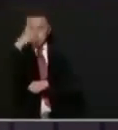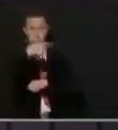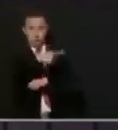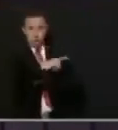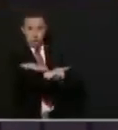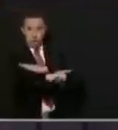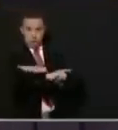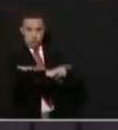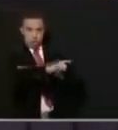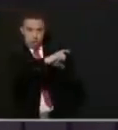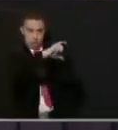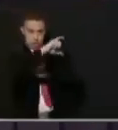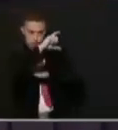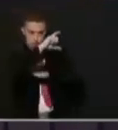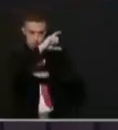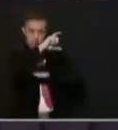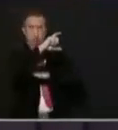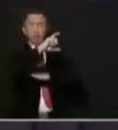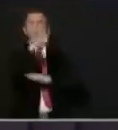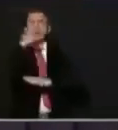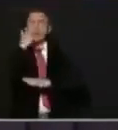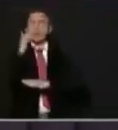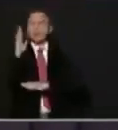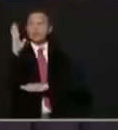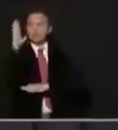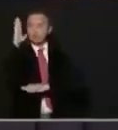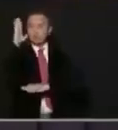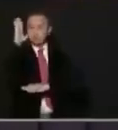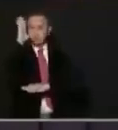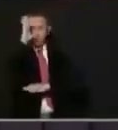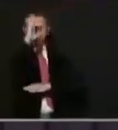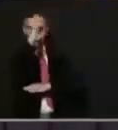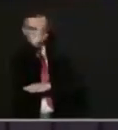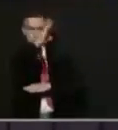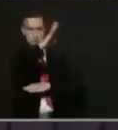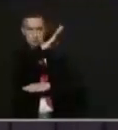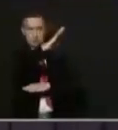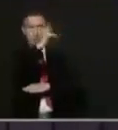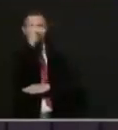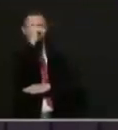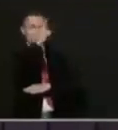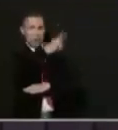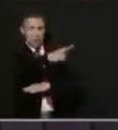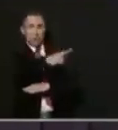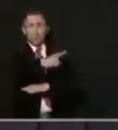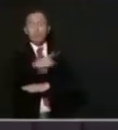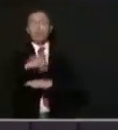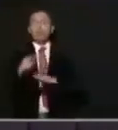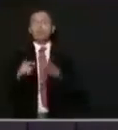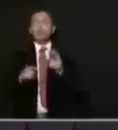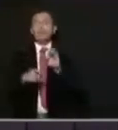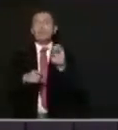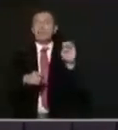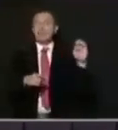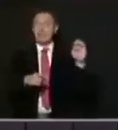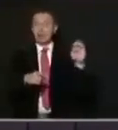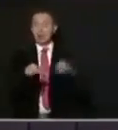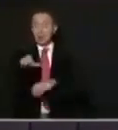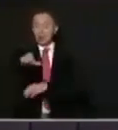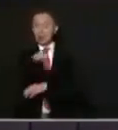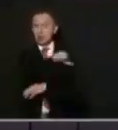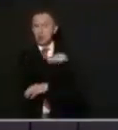con la mano levantada, volteamos hacia el este, hacia el oriente, y por favor